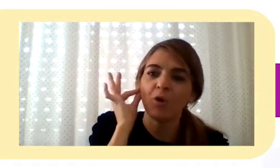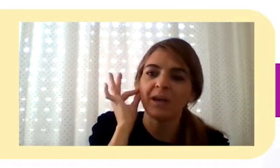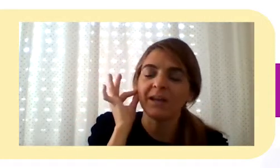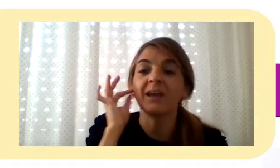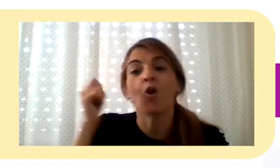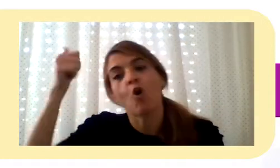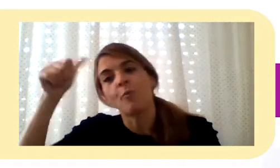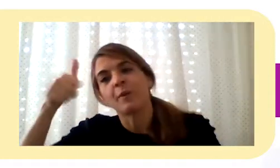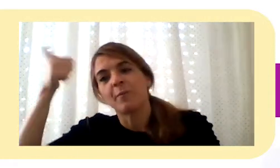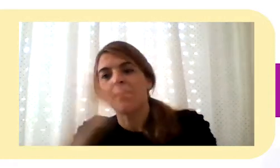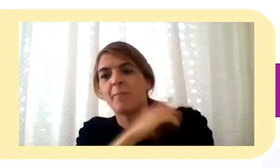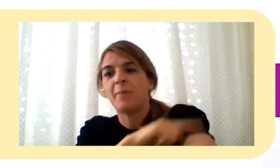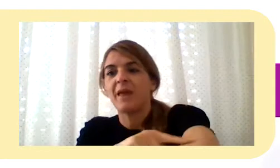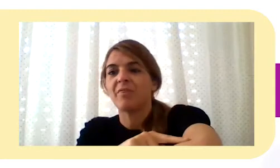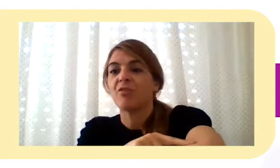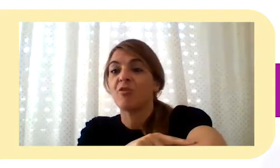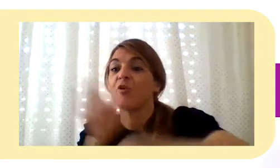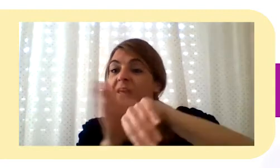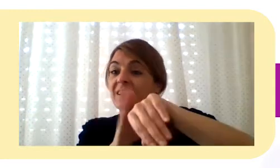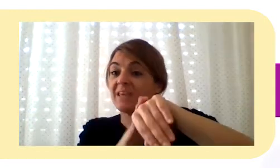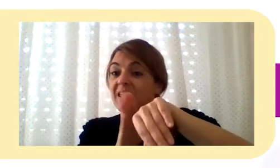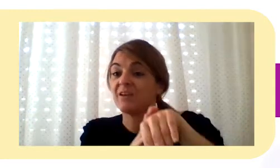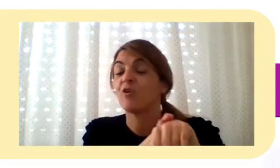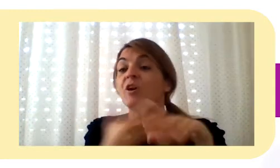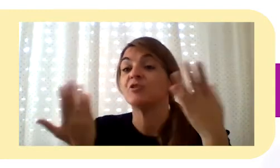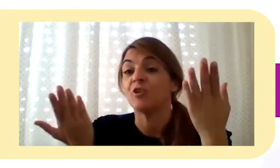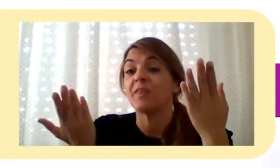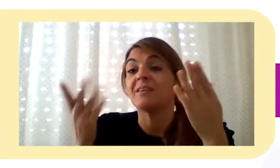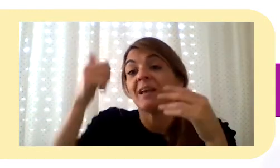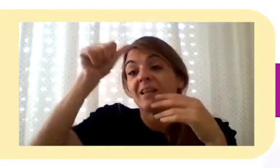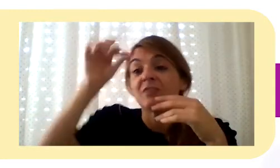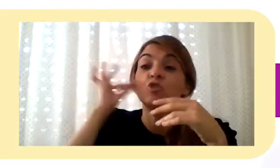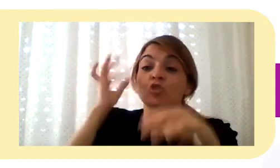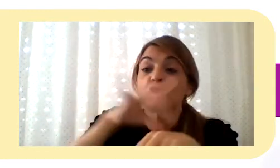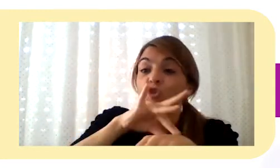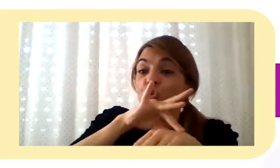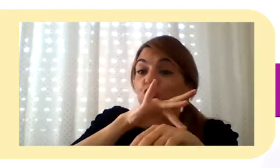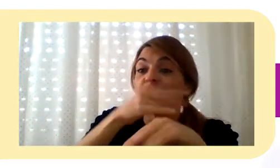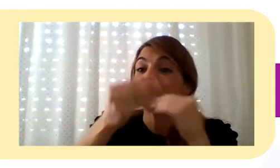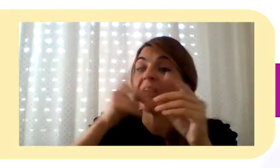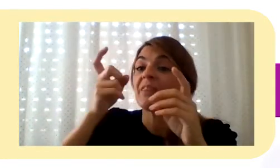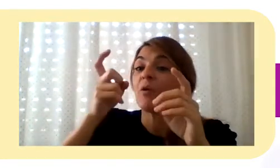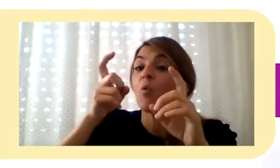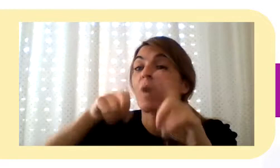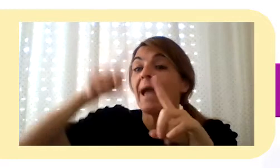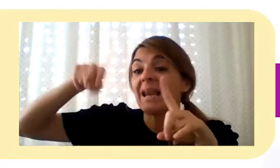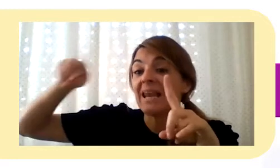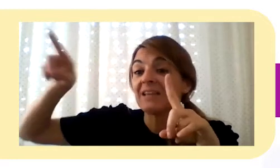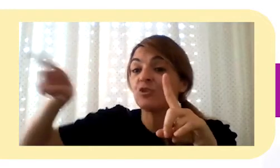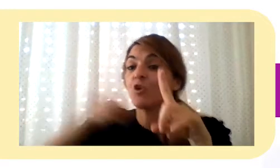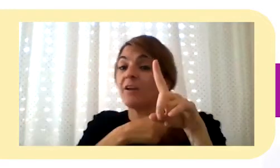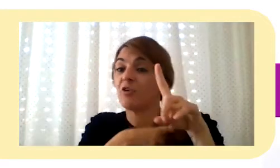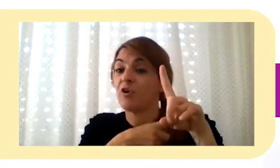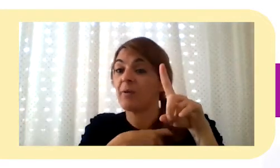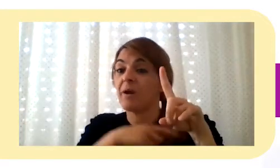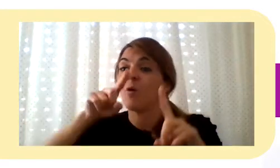además, si lo piensa el médico o la médica y hace un electrocardiograma, no sube una onda que es típica